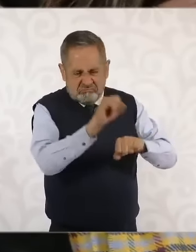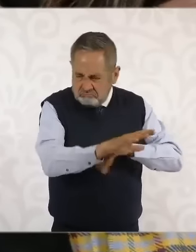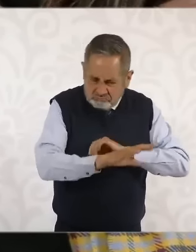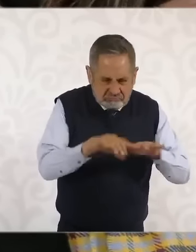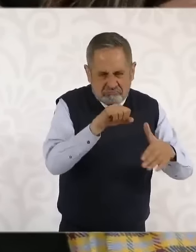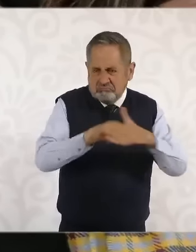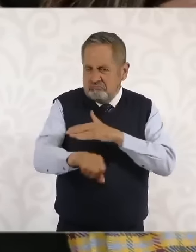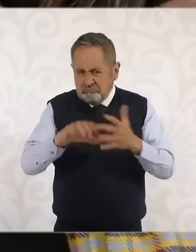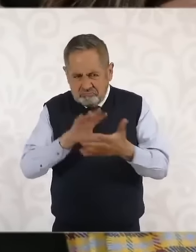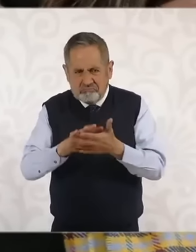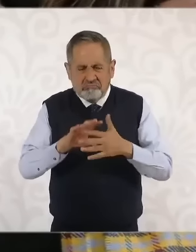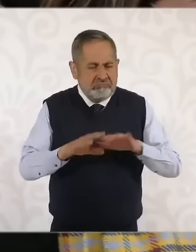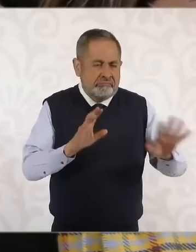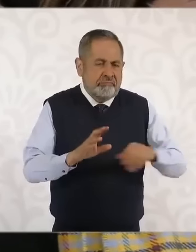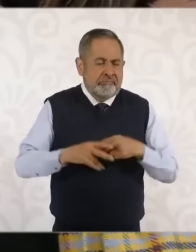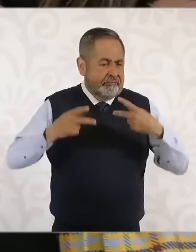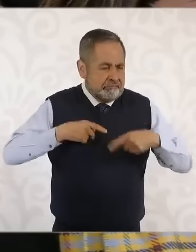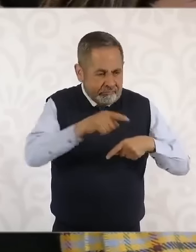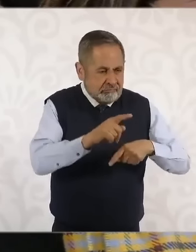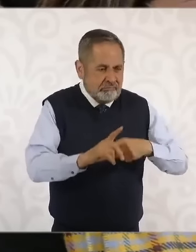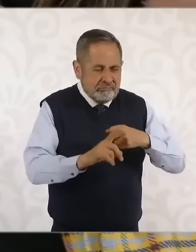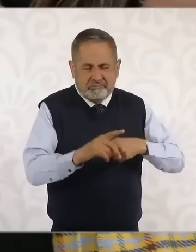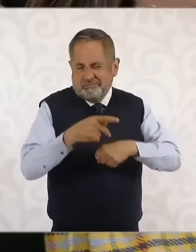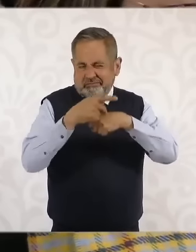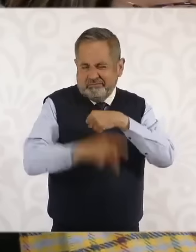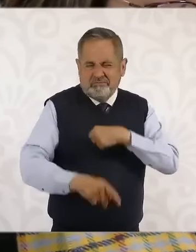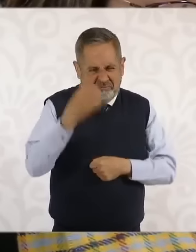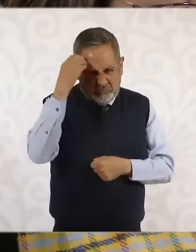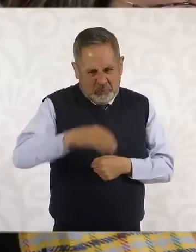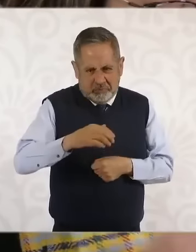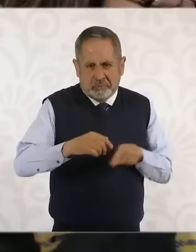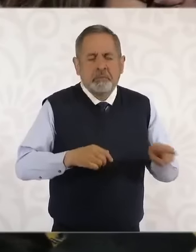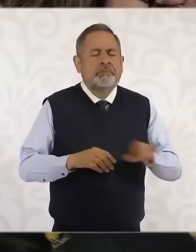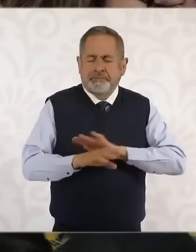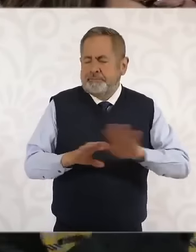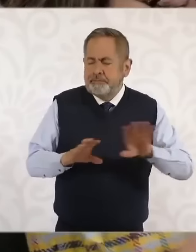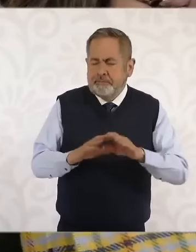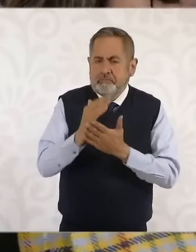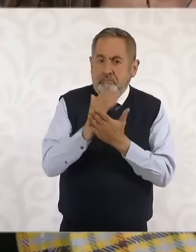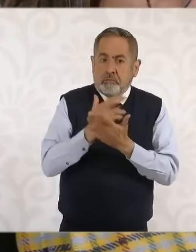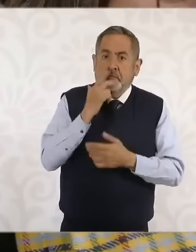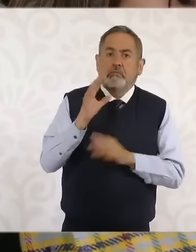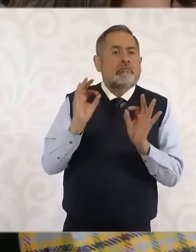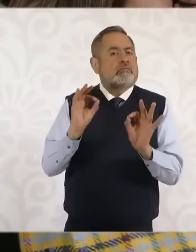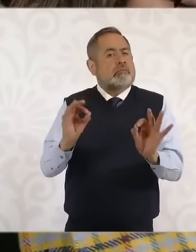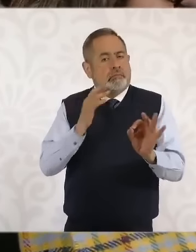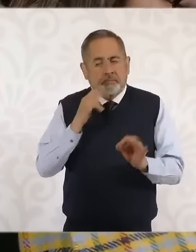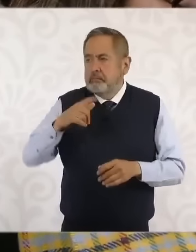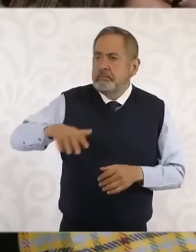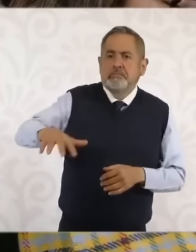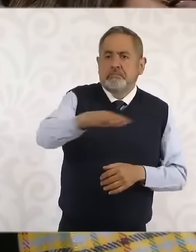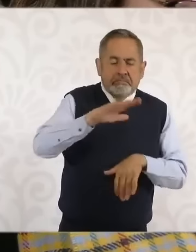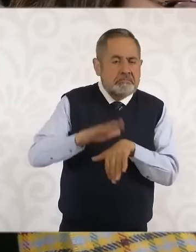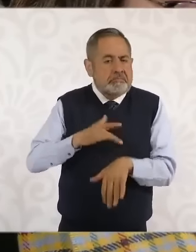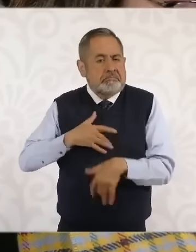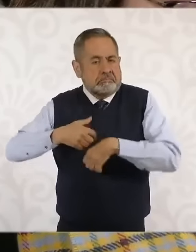personajes pues, que no son bien vistos y que han generado violencia en el país. Se ha bajado el tema de la extorsión, se ha generado una mayor seguridad para